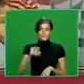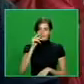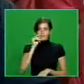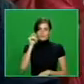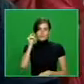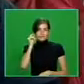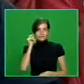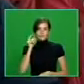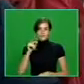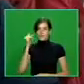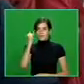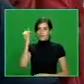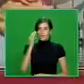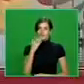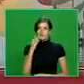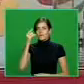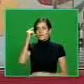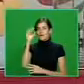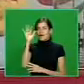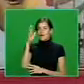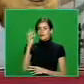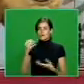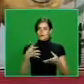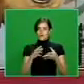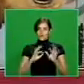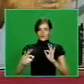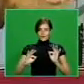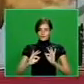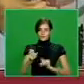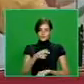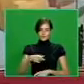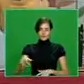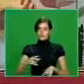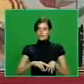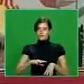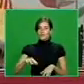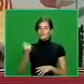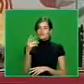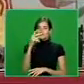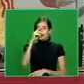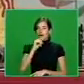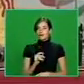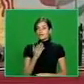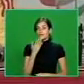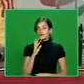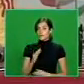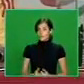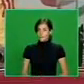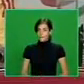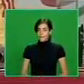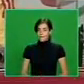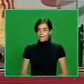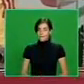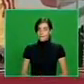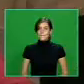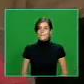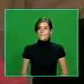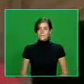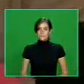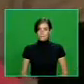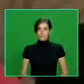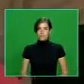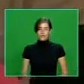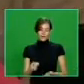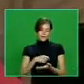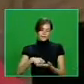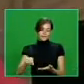son niños Imagínese el día que tengamos ese movimiento de dramaturgos de niños de 12 años Ah